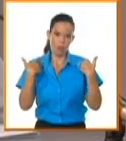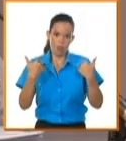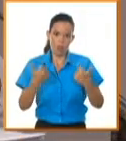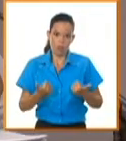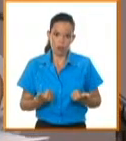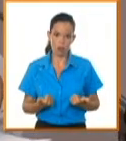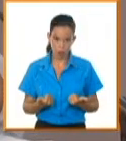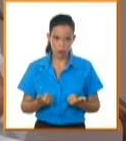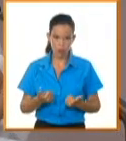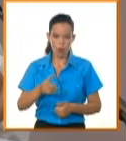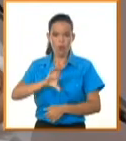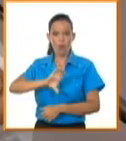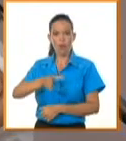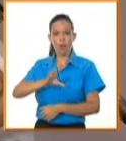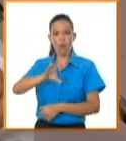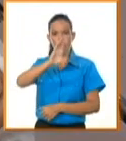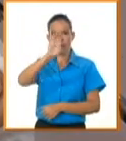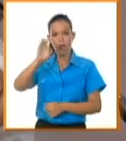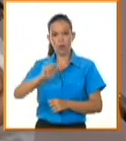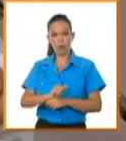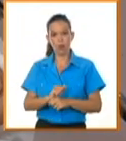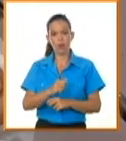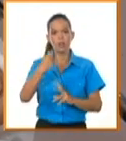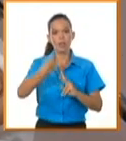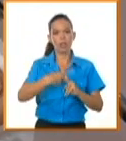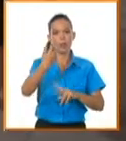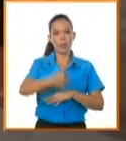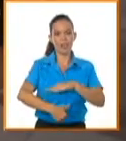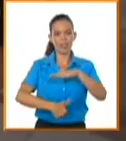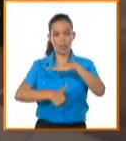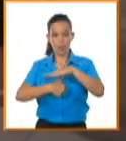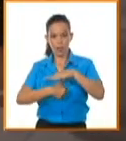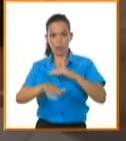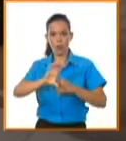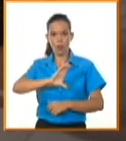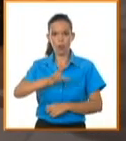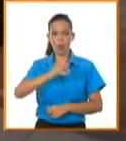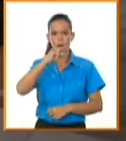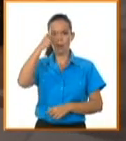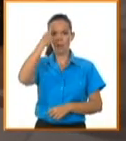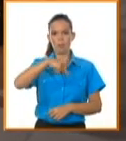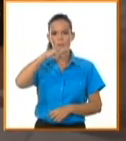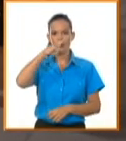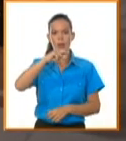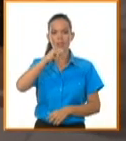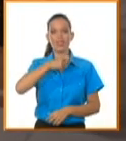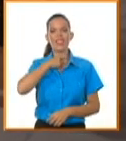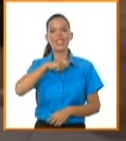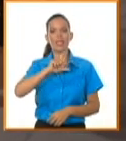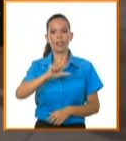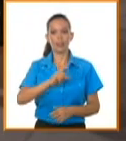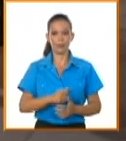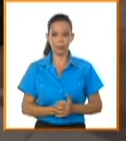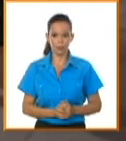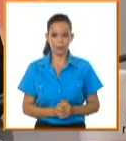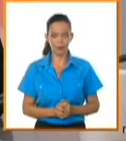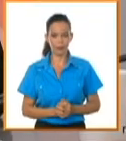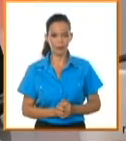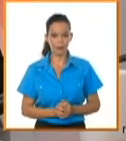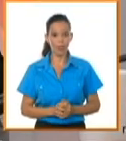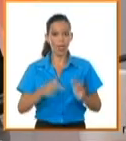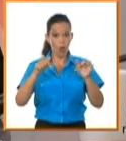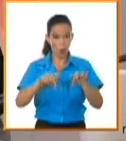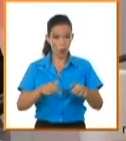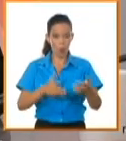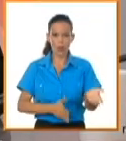presidente del banco de crédito y comercio pandé que tiene sucursales en todo nuestro país con ellos estaremos compartiendo